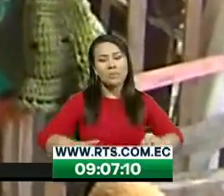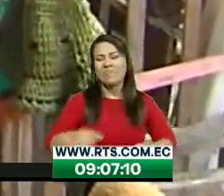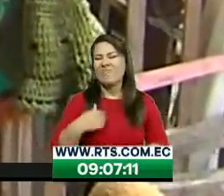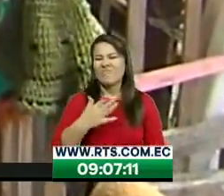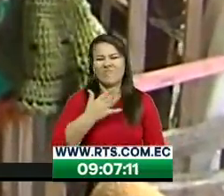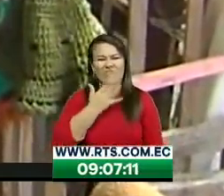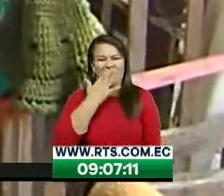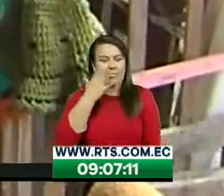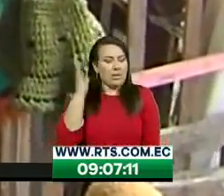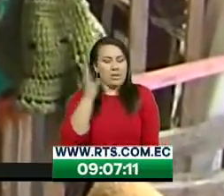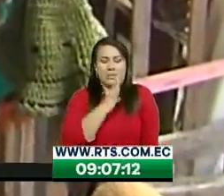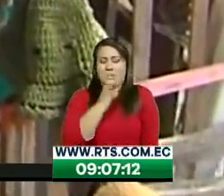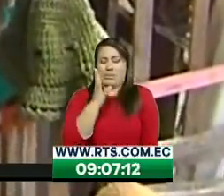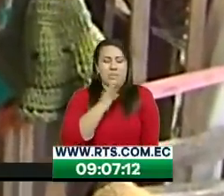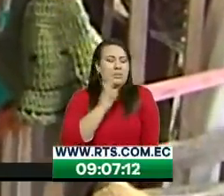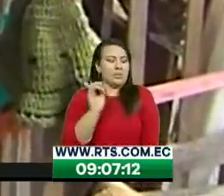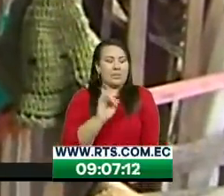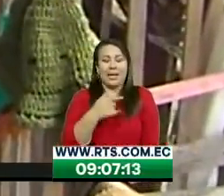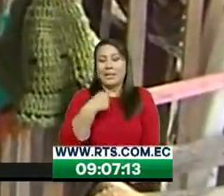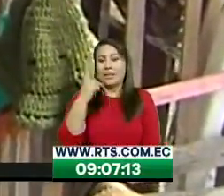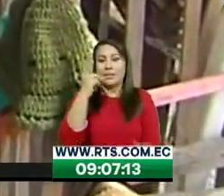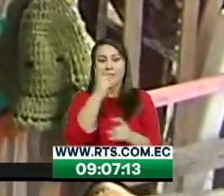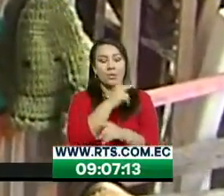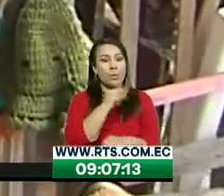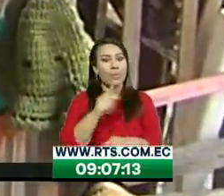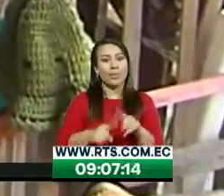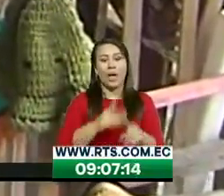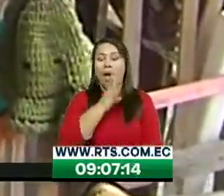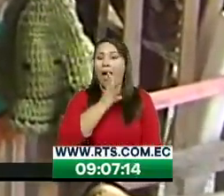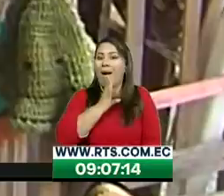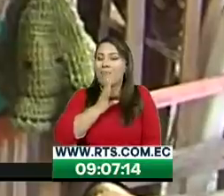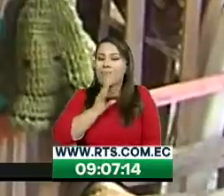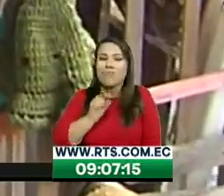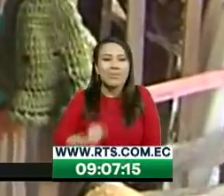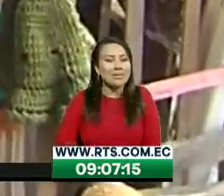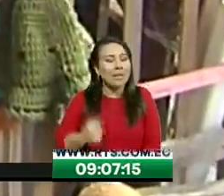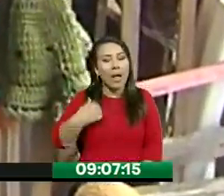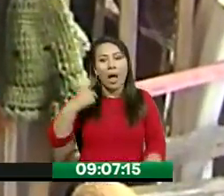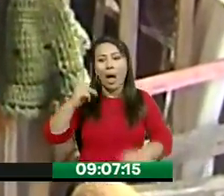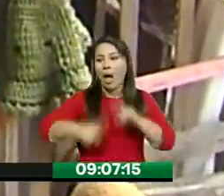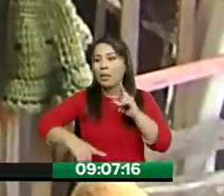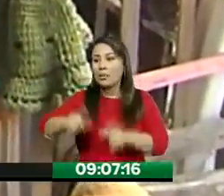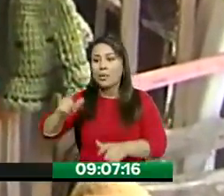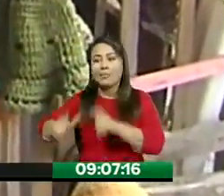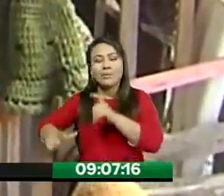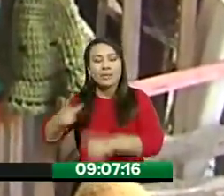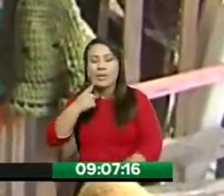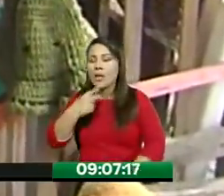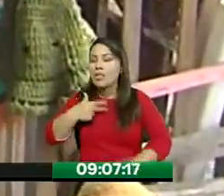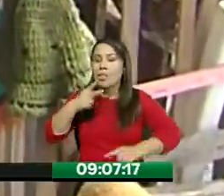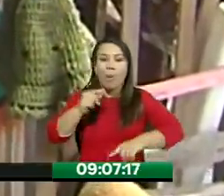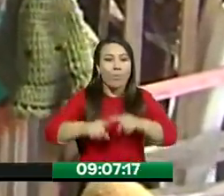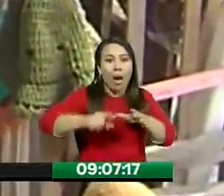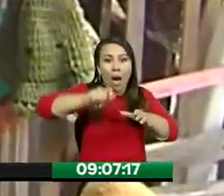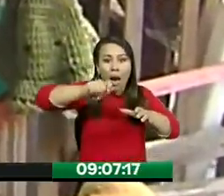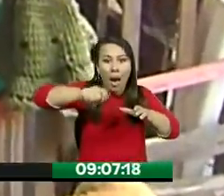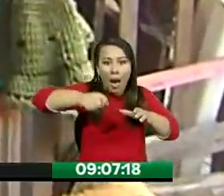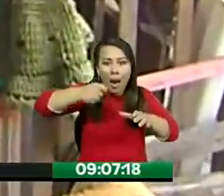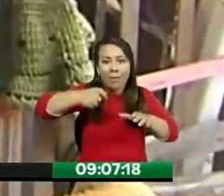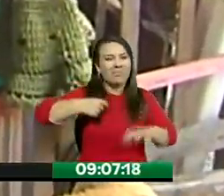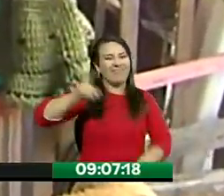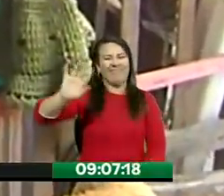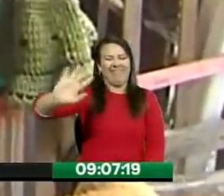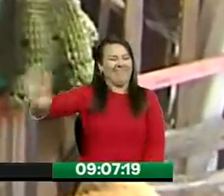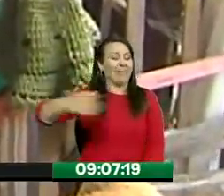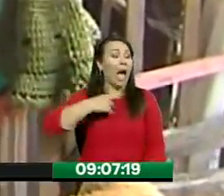Hospital del Guasmo Sur de Guayaquil se pronunciaron, ofreciendo una rueda de prensa donde detallaron todo el tratamiento que recibió